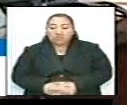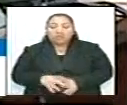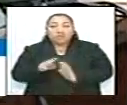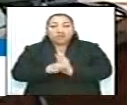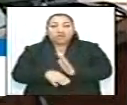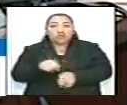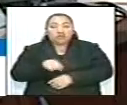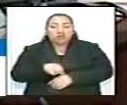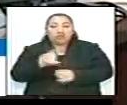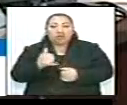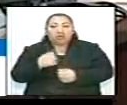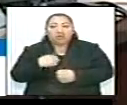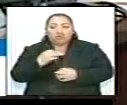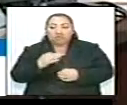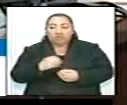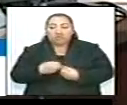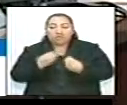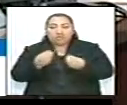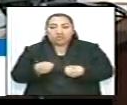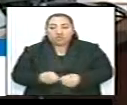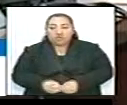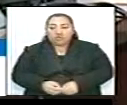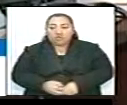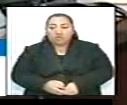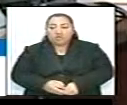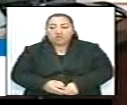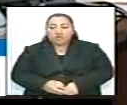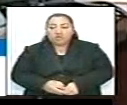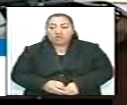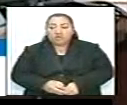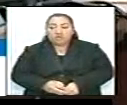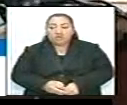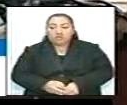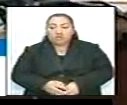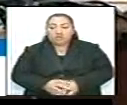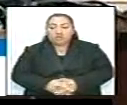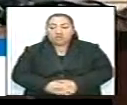tiempo, hoy día mismo, yo se lo voy a hacer alcanzar a esta comisión.